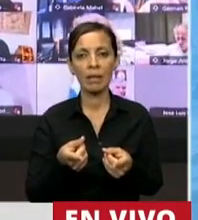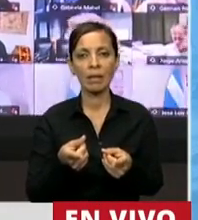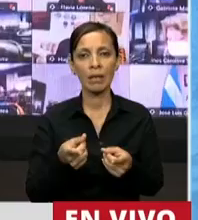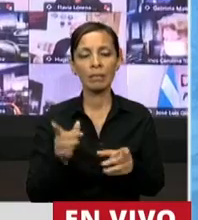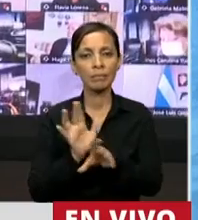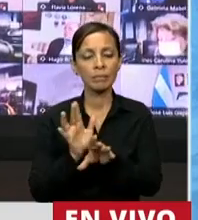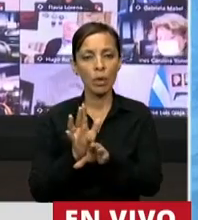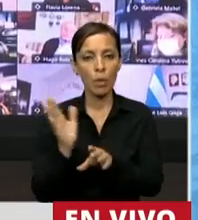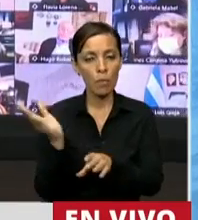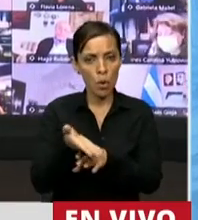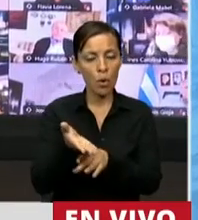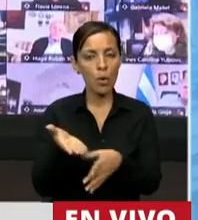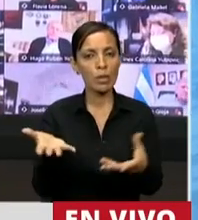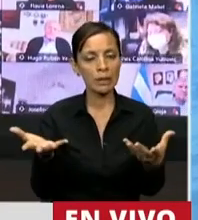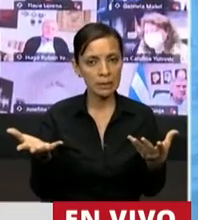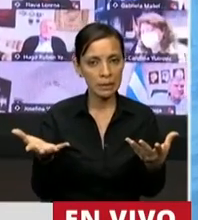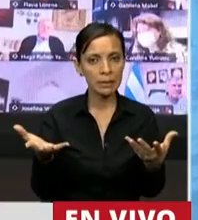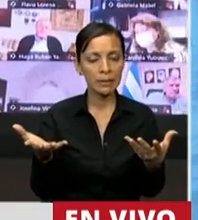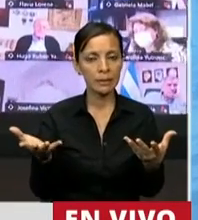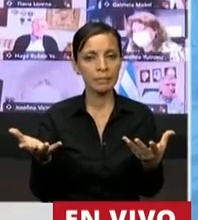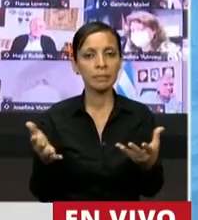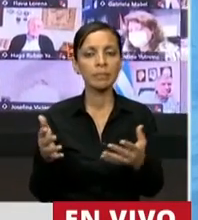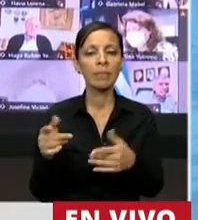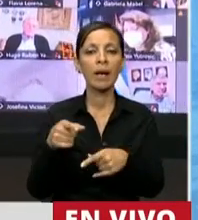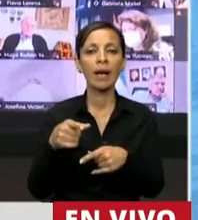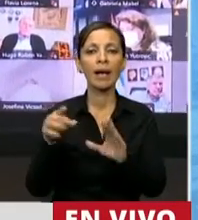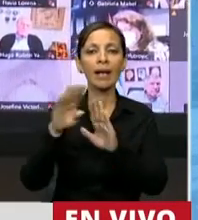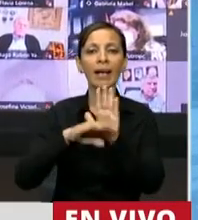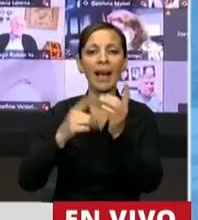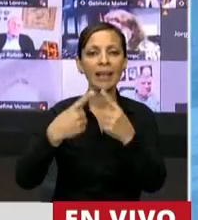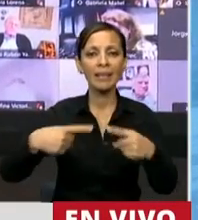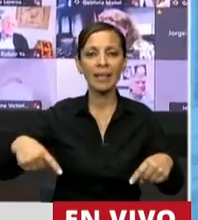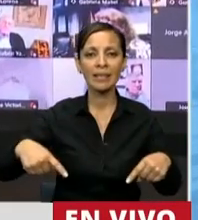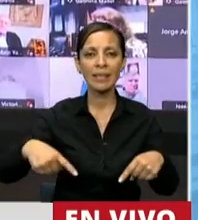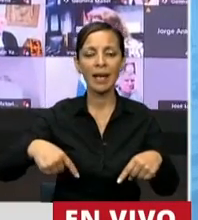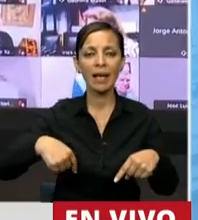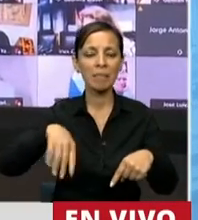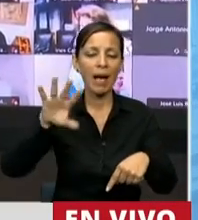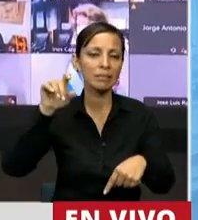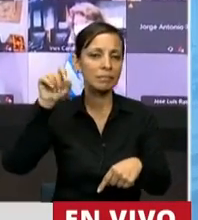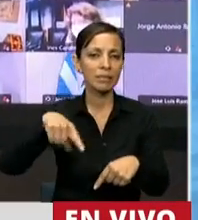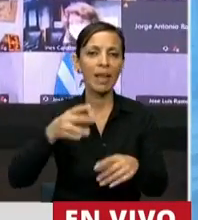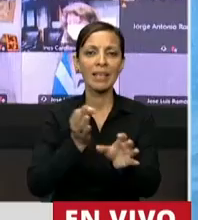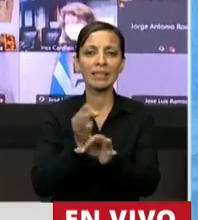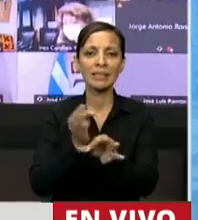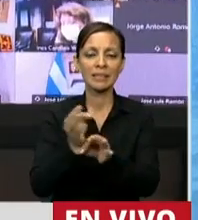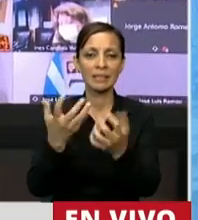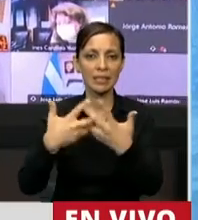interpeló, puso en tensión a las características más tradicionales de nuestro sistema